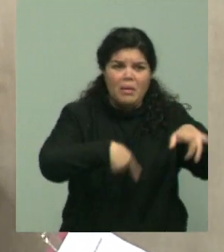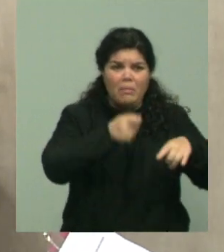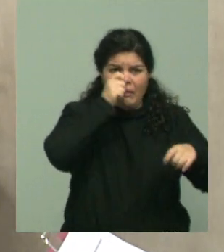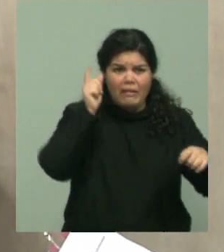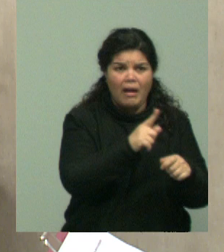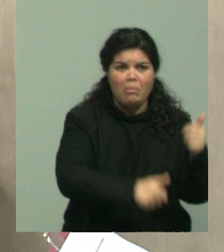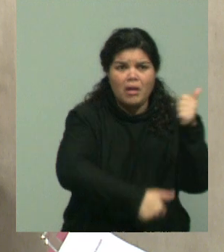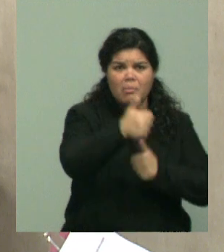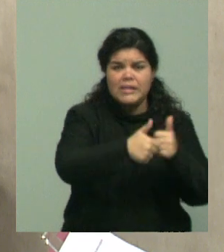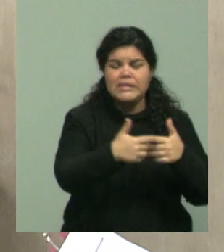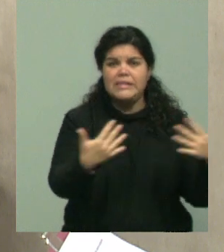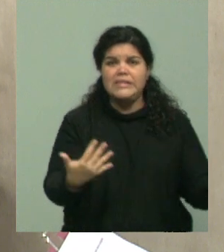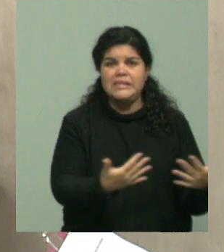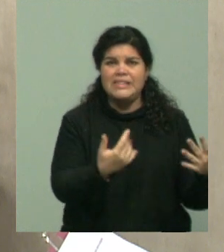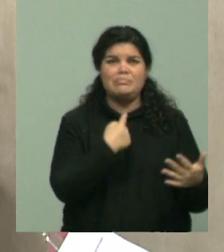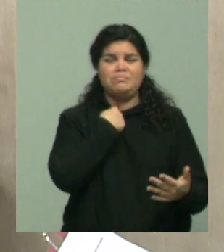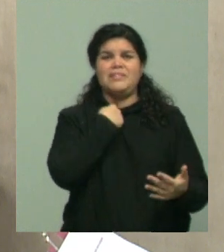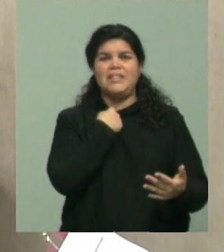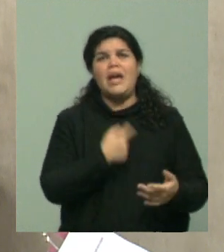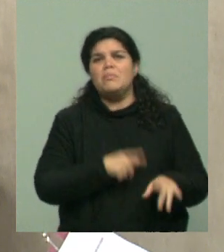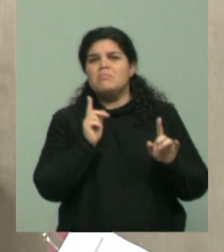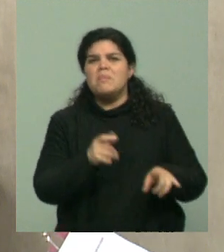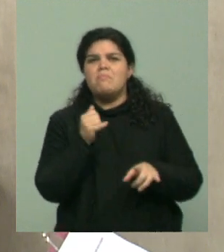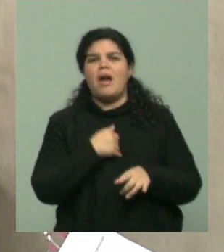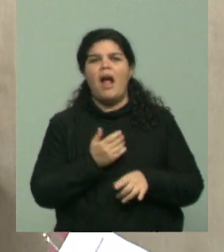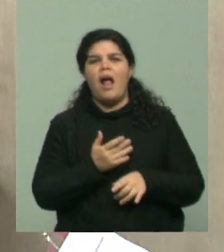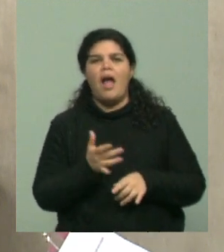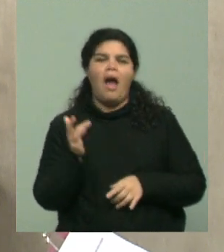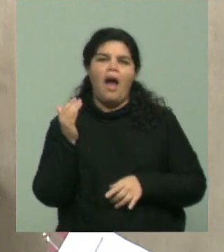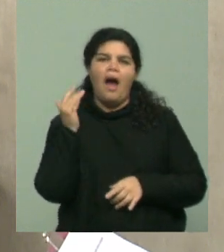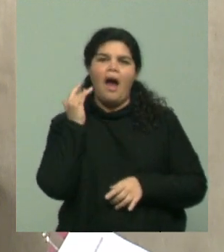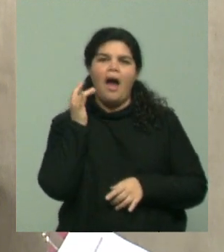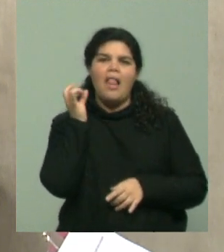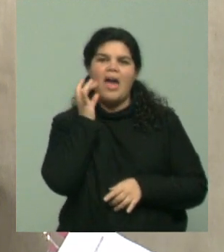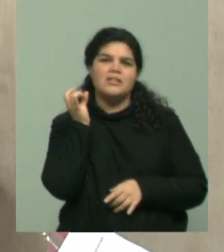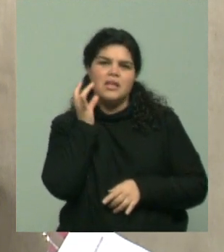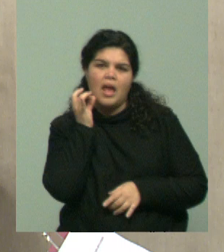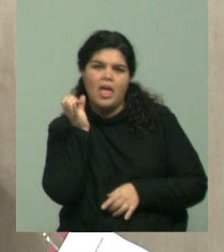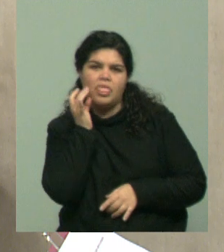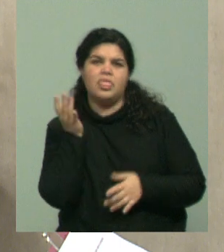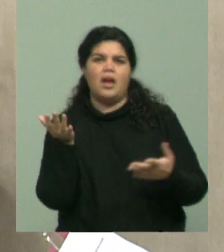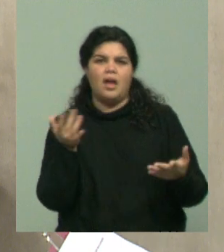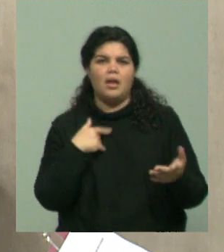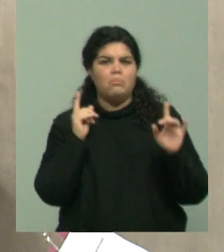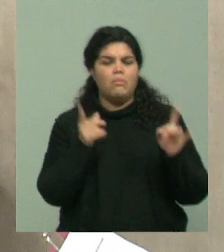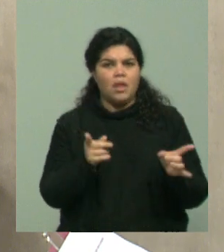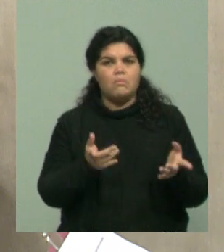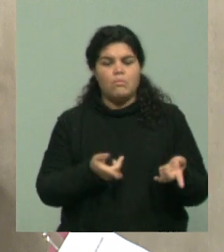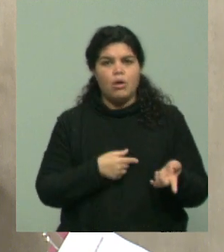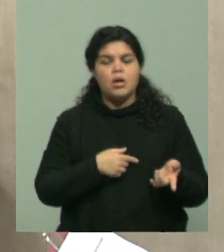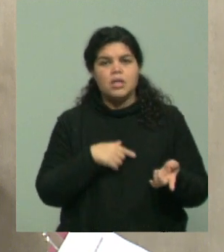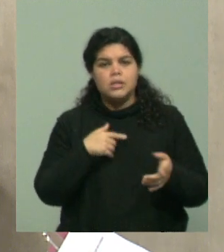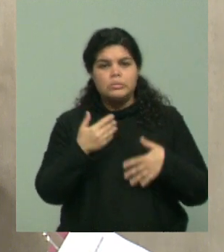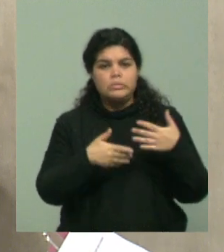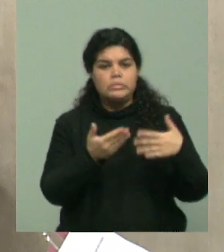ahí en plena siesta o cuando hace calor, con 40 grados de calor. Y es muy extenuante. Más cuando hace un triatlón, por ejemplo, he